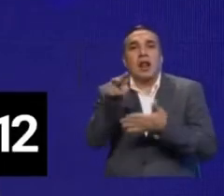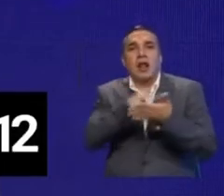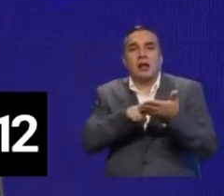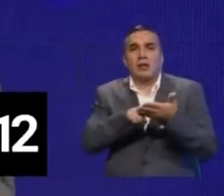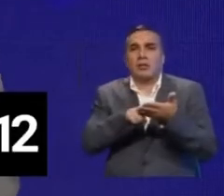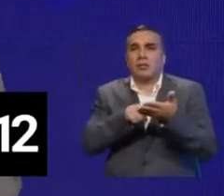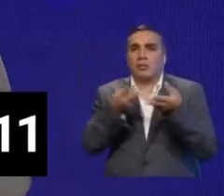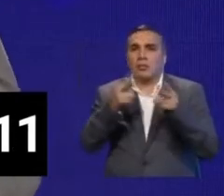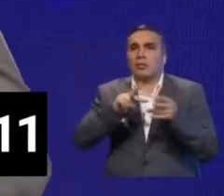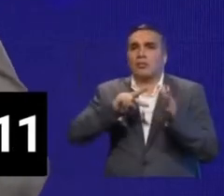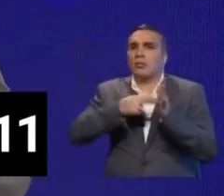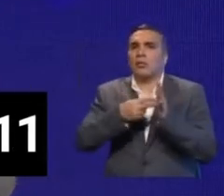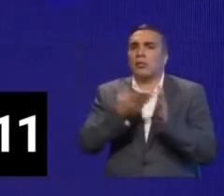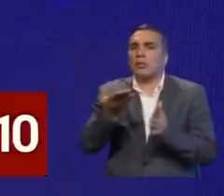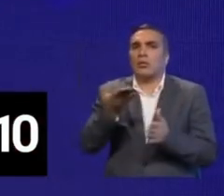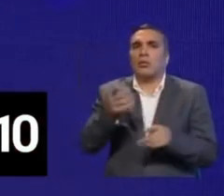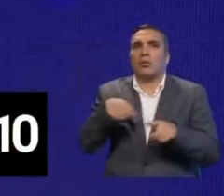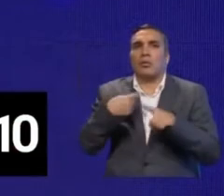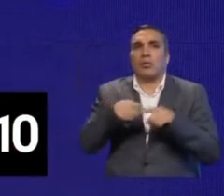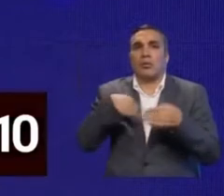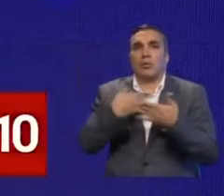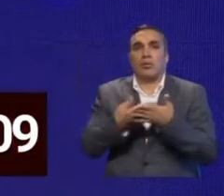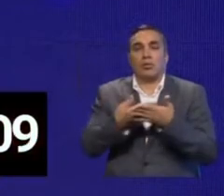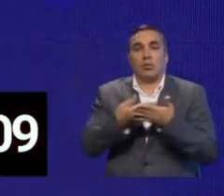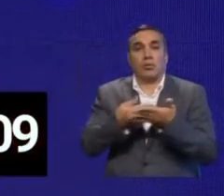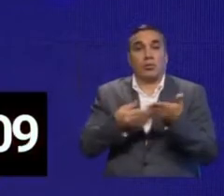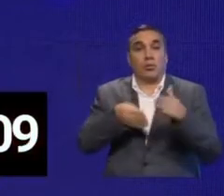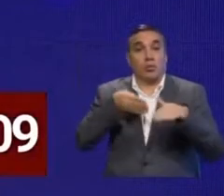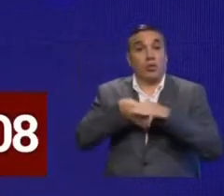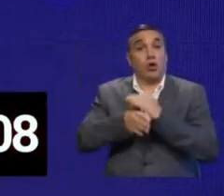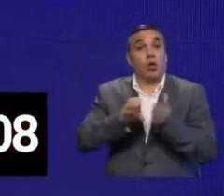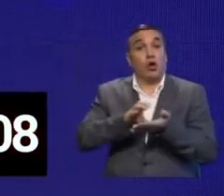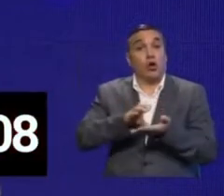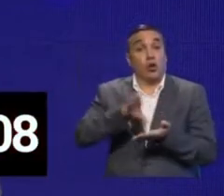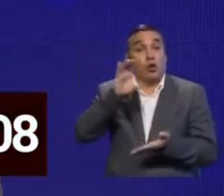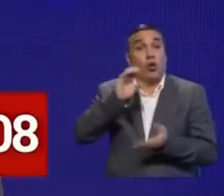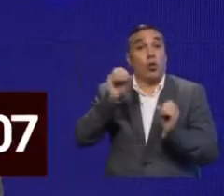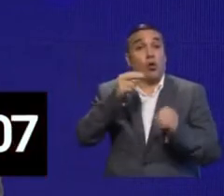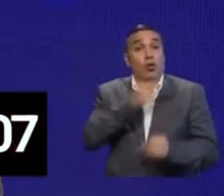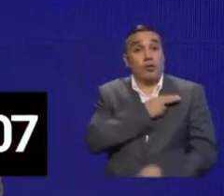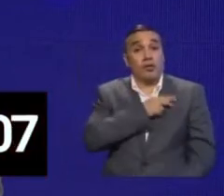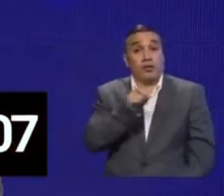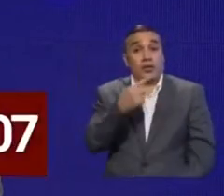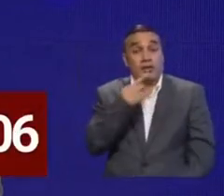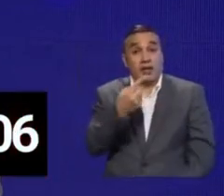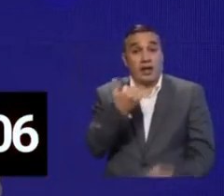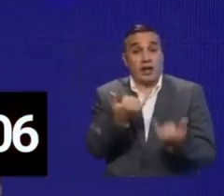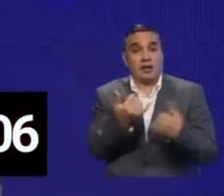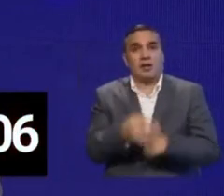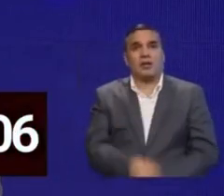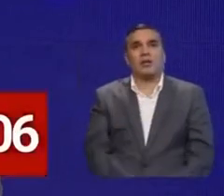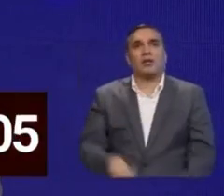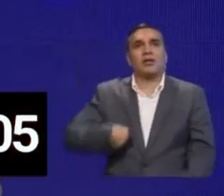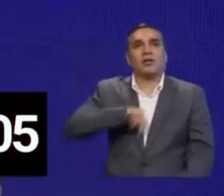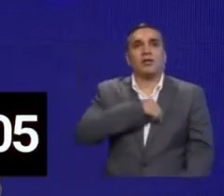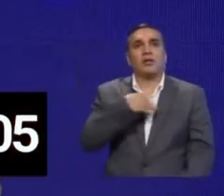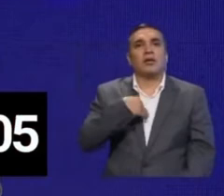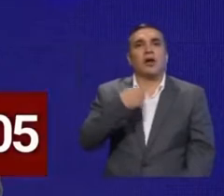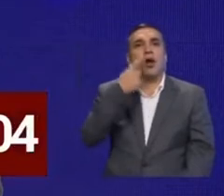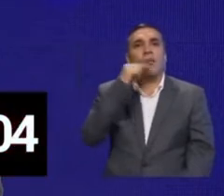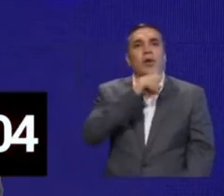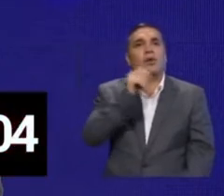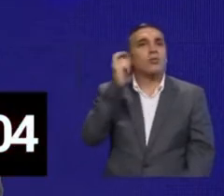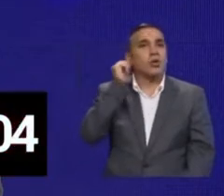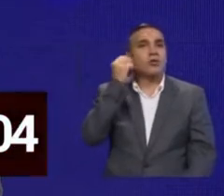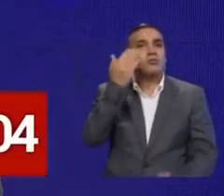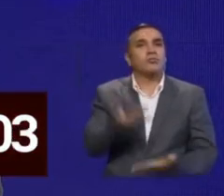allá. Esto va a significar que al llegar a la etapa estudiantil de la universidad, que es la que usted plantea en este momento, vamos a tener hombres y mujeres que